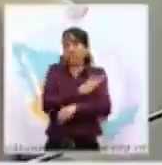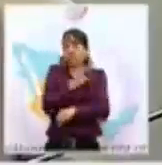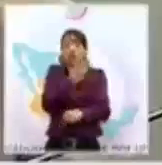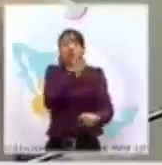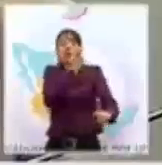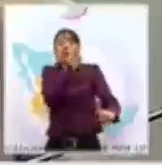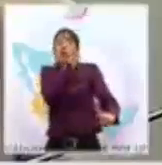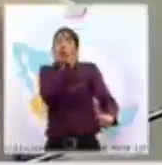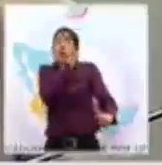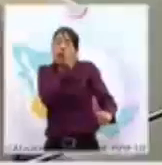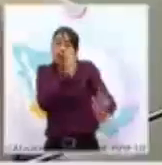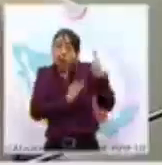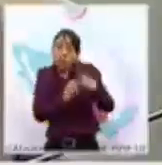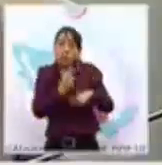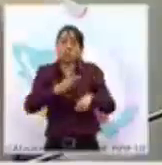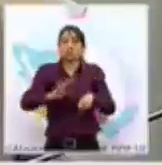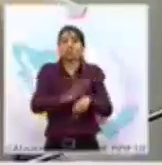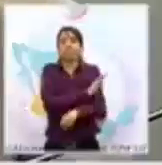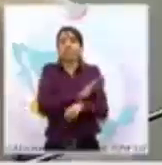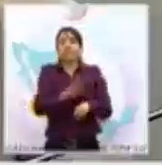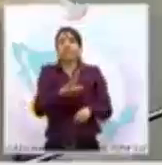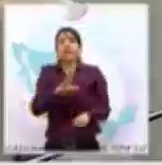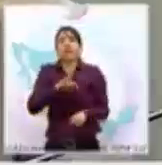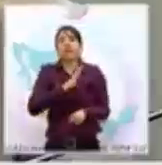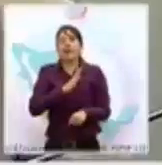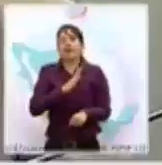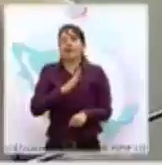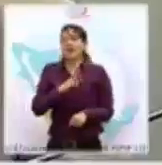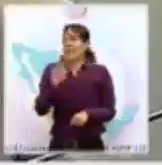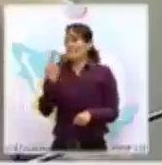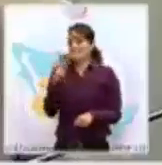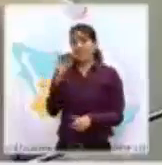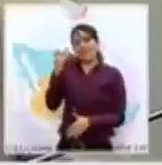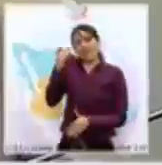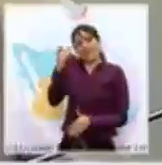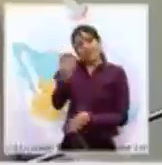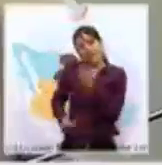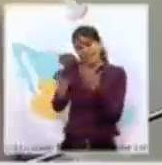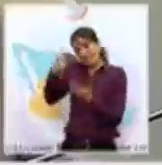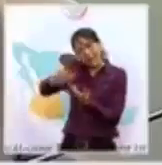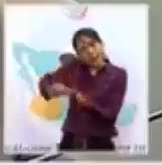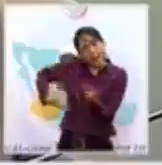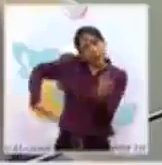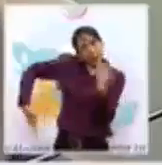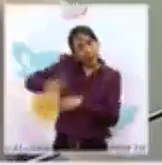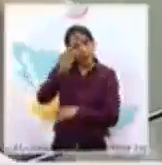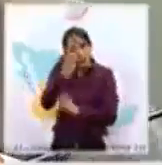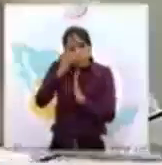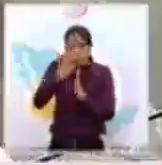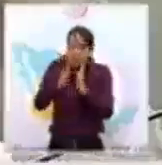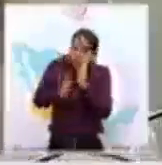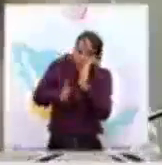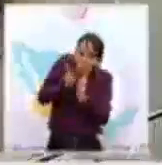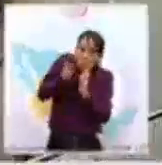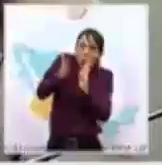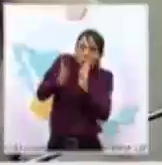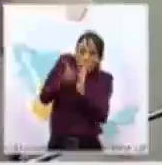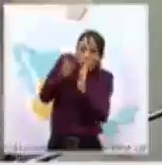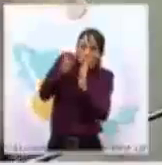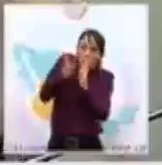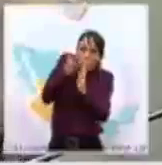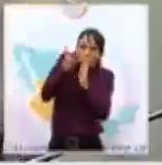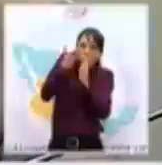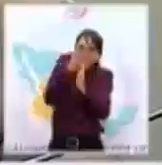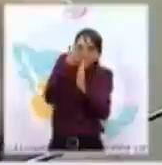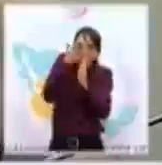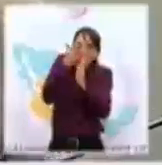beneficiarios y no bajo una lógica global de derechos y de ciudadanía. O sea, todo el andamiaje con el que contamos siguen bajo